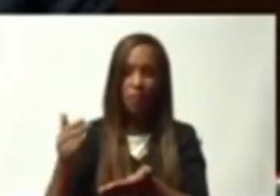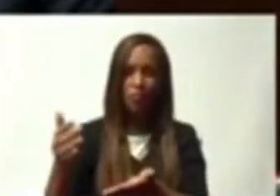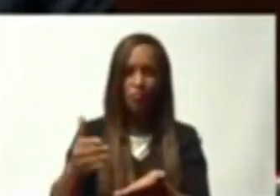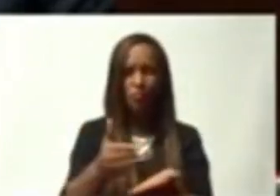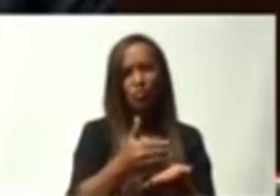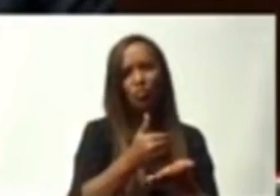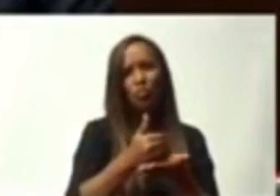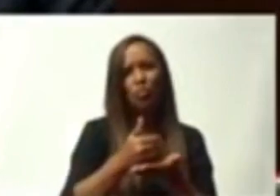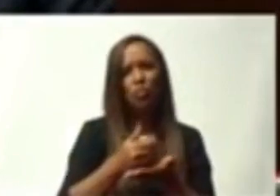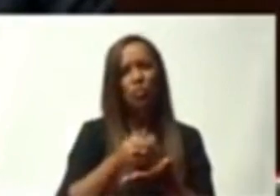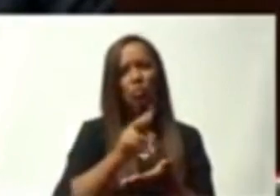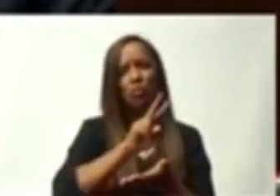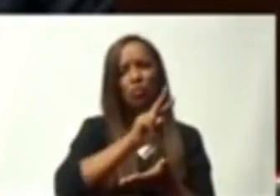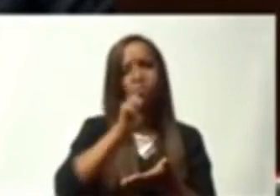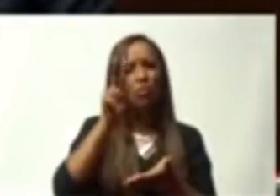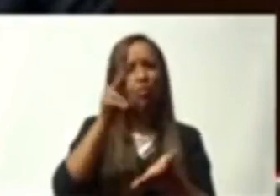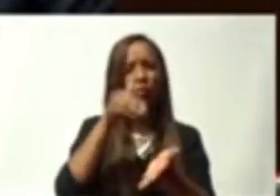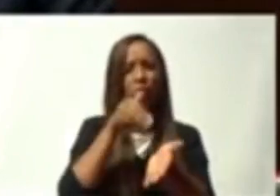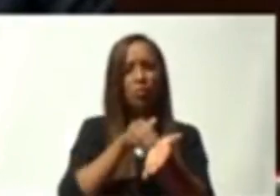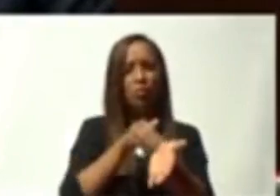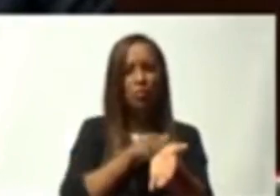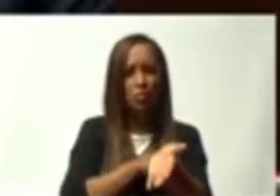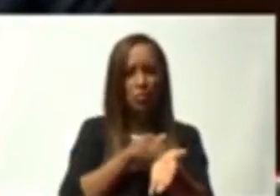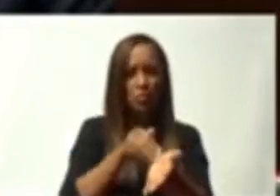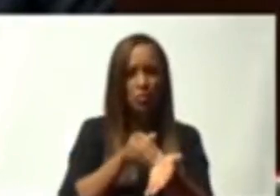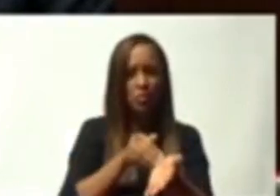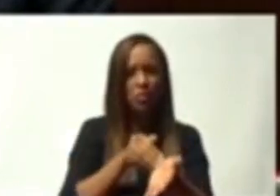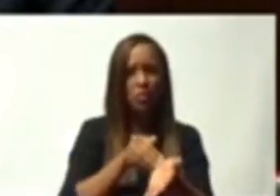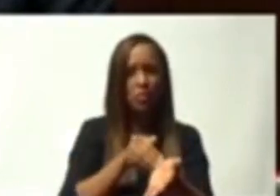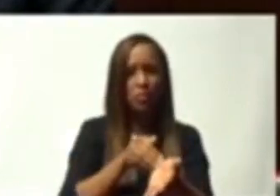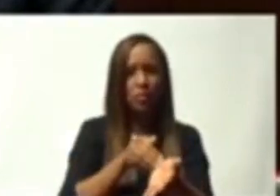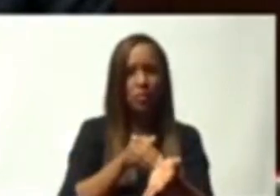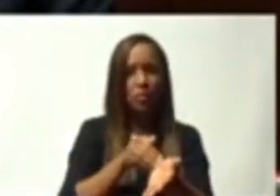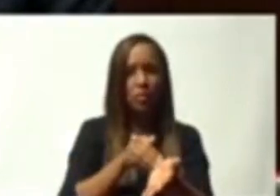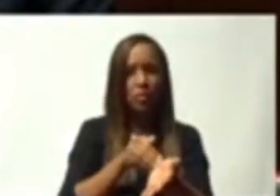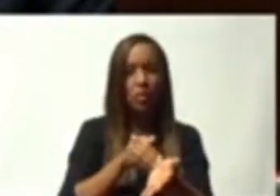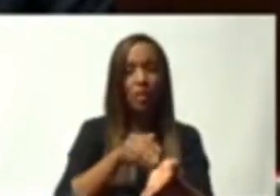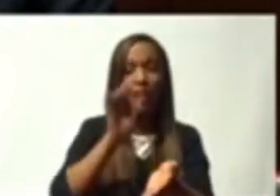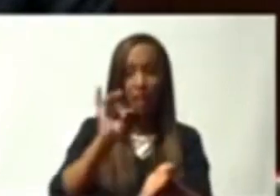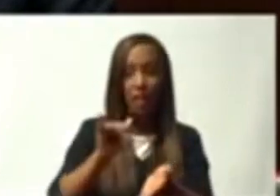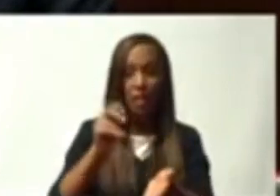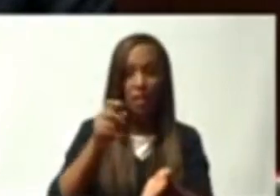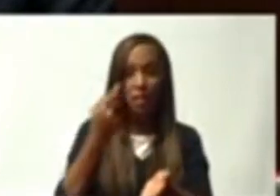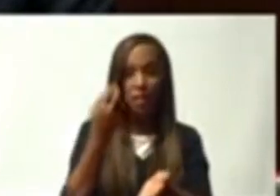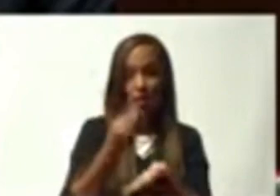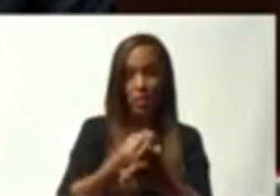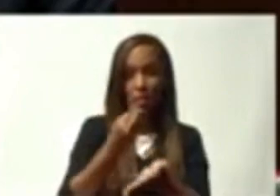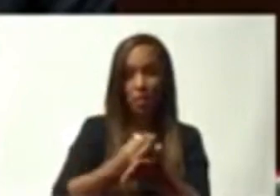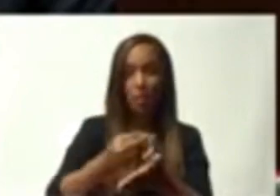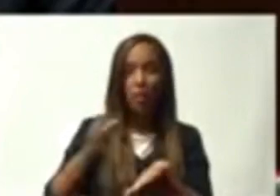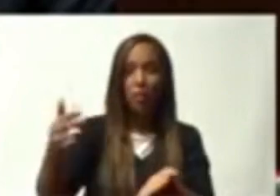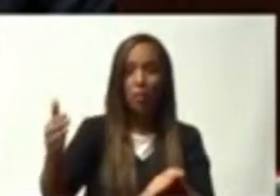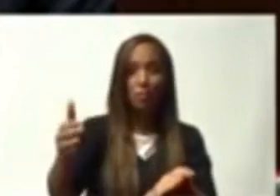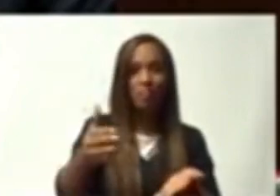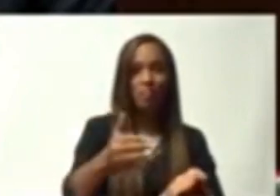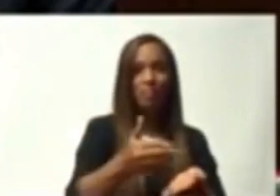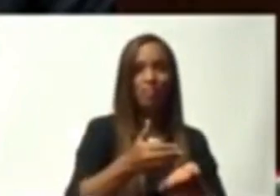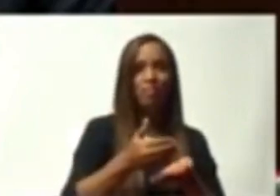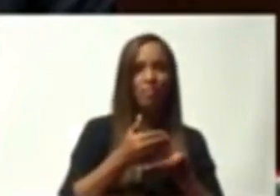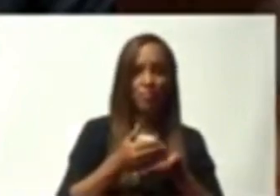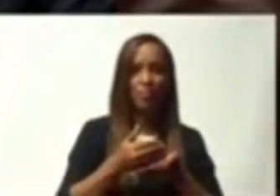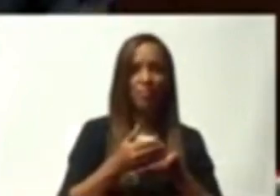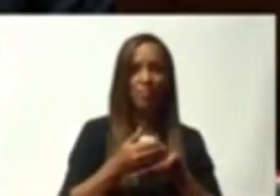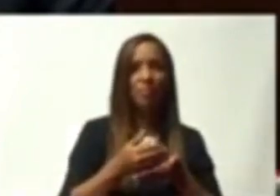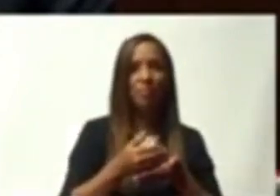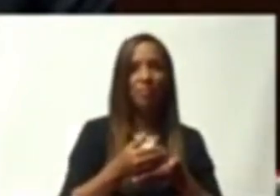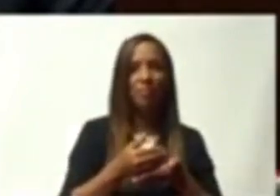2013 hasta el 2000, hasta la fecha, hasta hoy. Y la pregunta es, ¿por qué no se le pagó a los